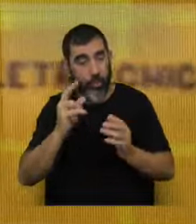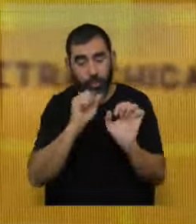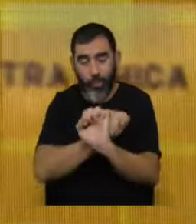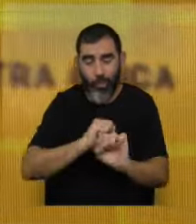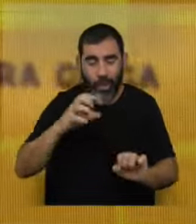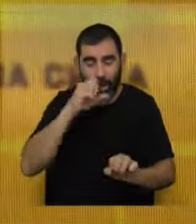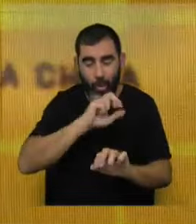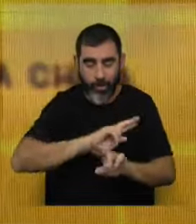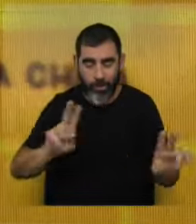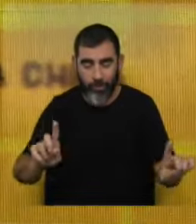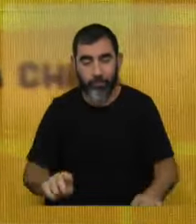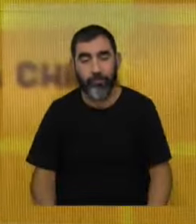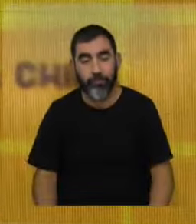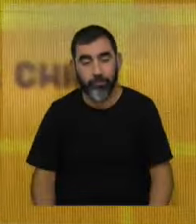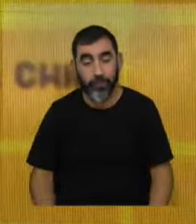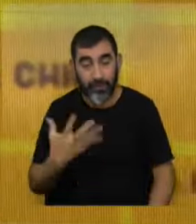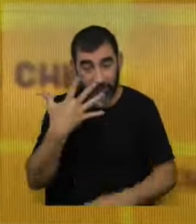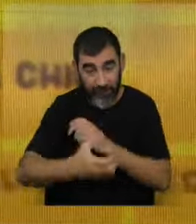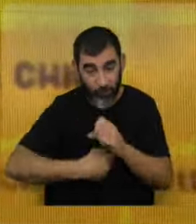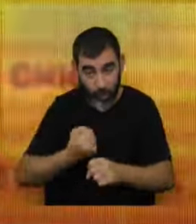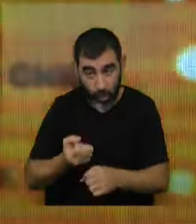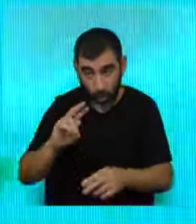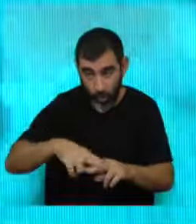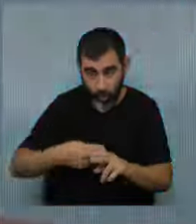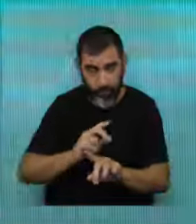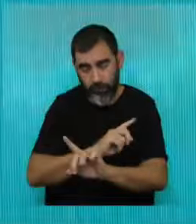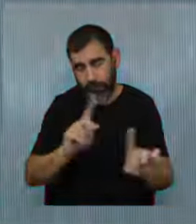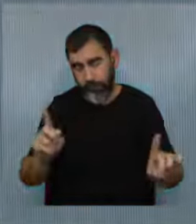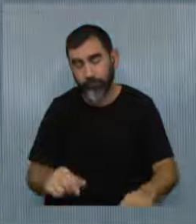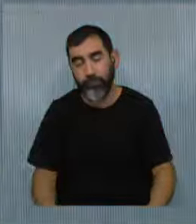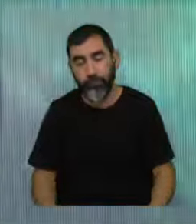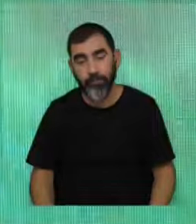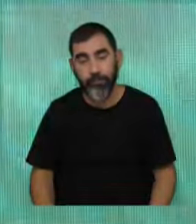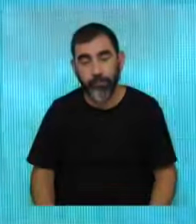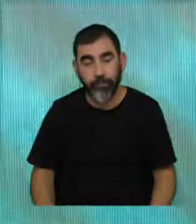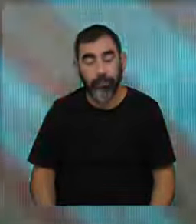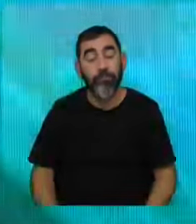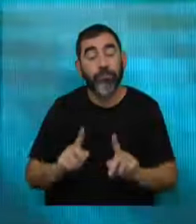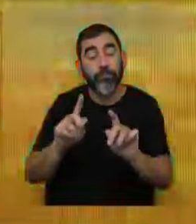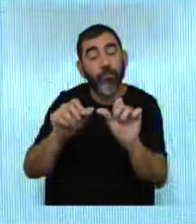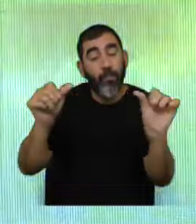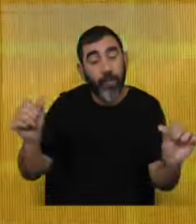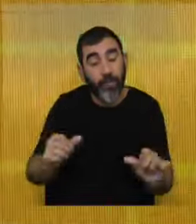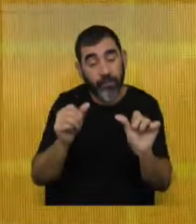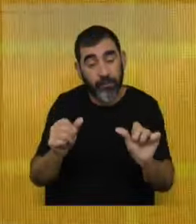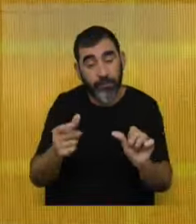puede resistir otros 5 años entonces lo que tenemos que hacer es